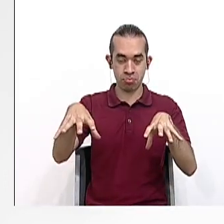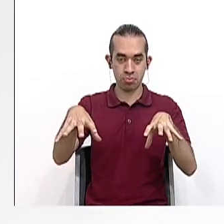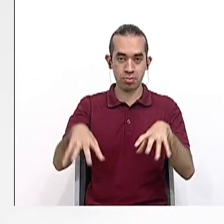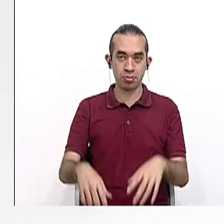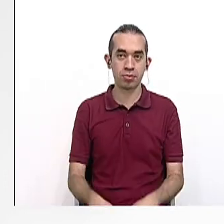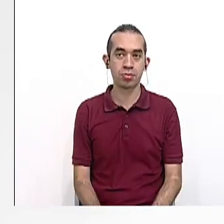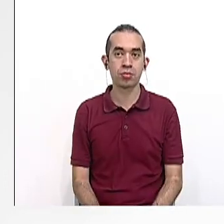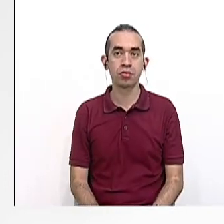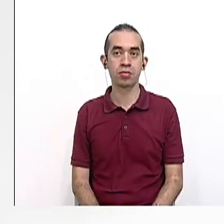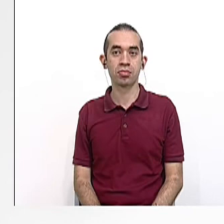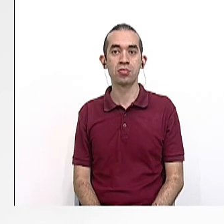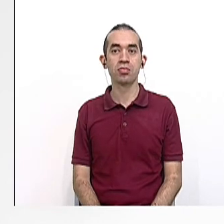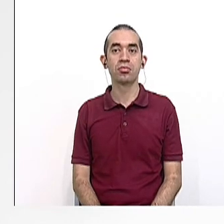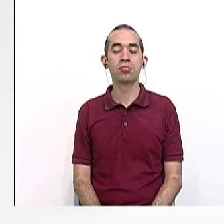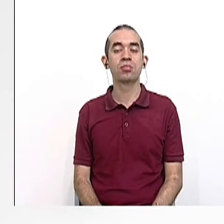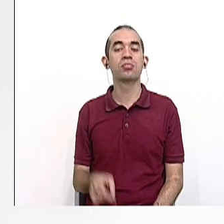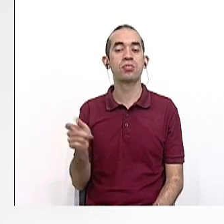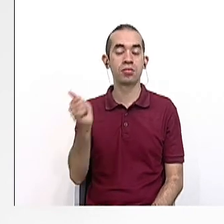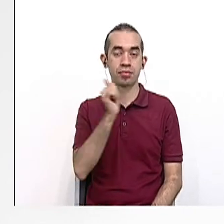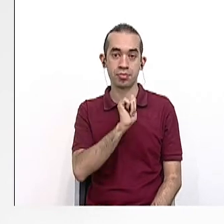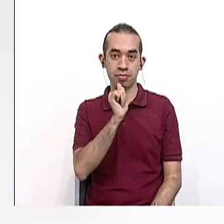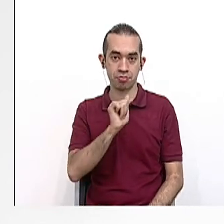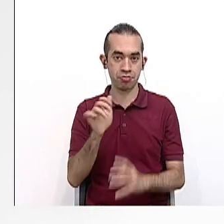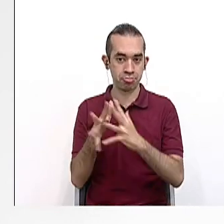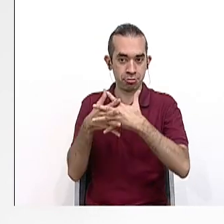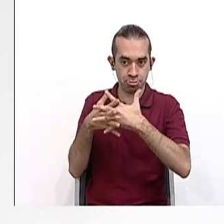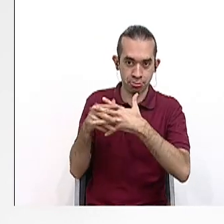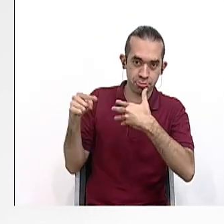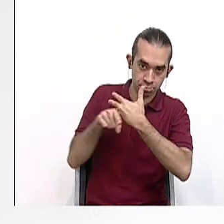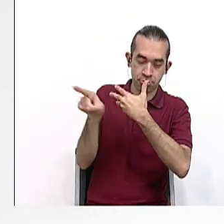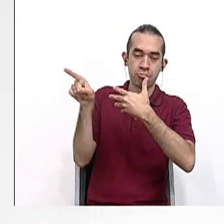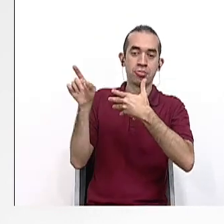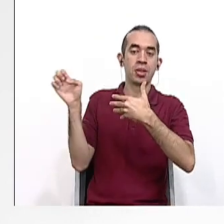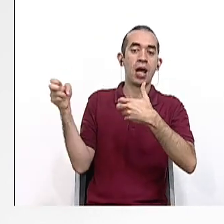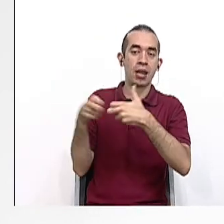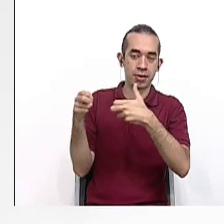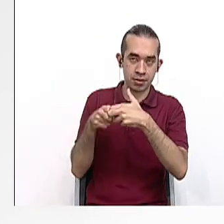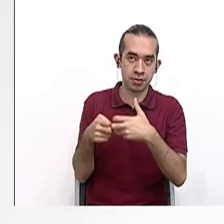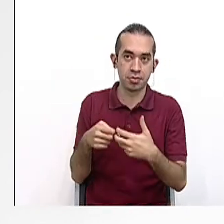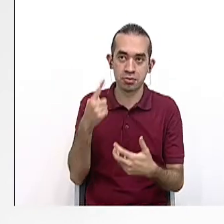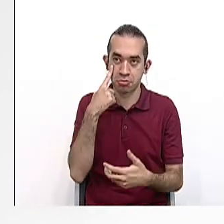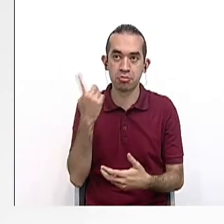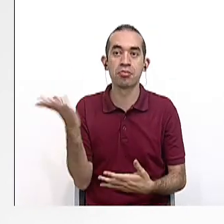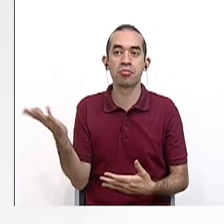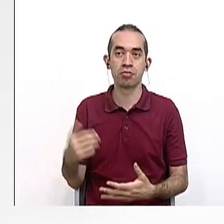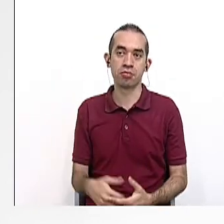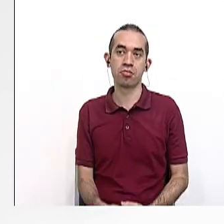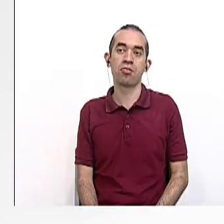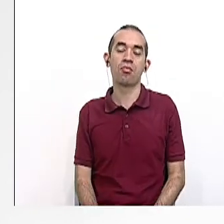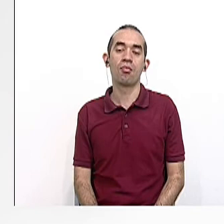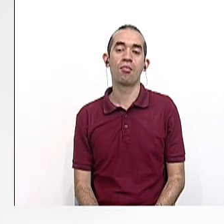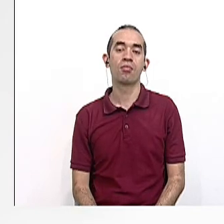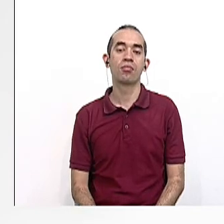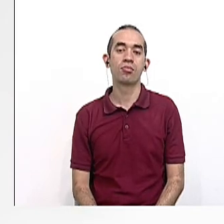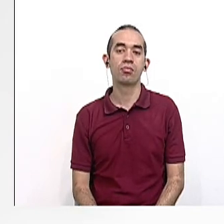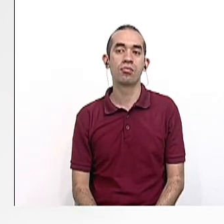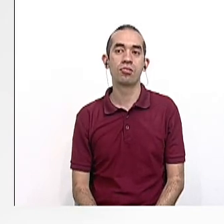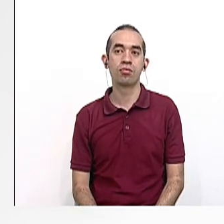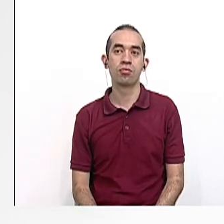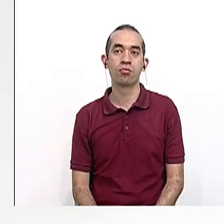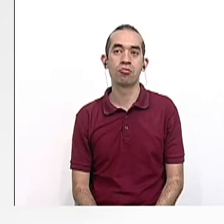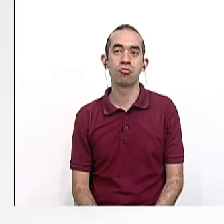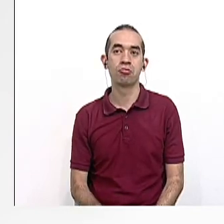Este permite medir la resistencia, para ello se conecta la resistencia en los extremos en el